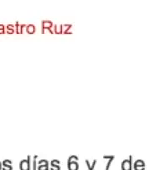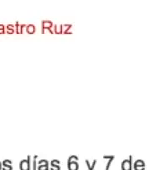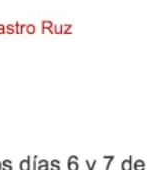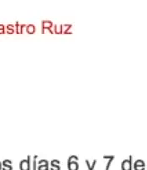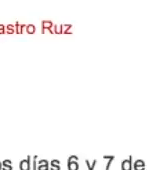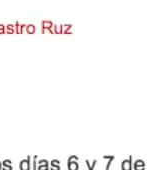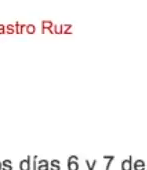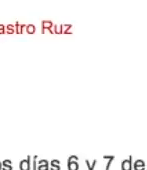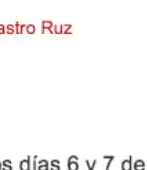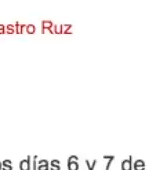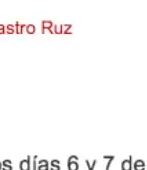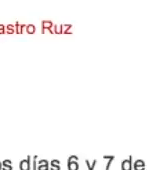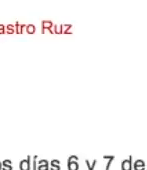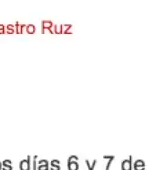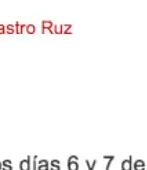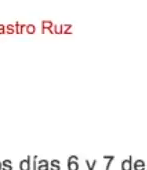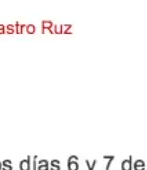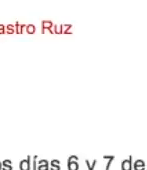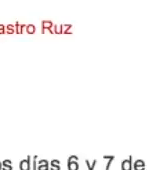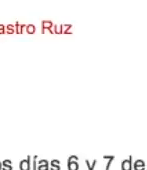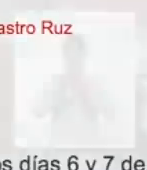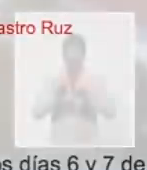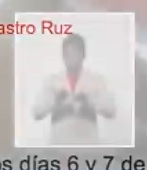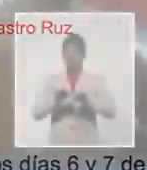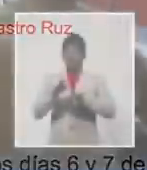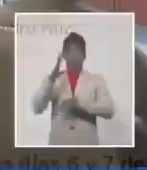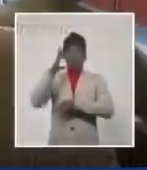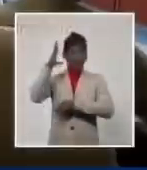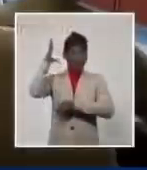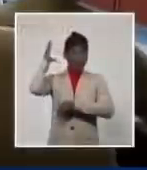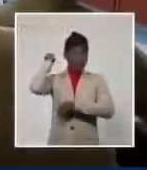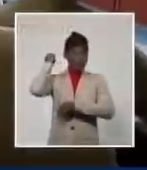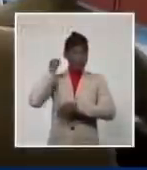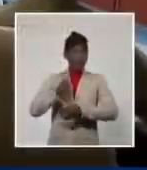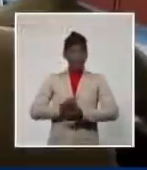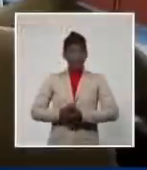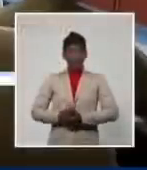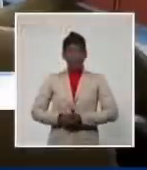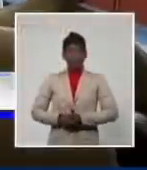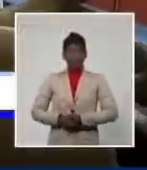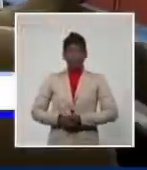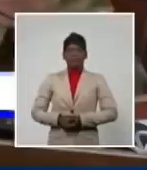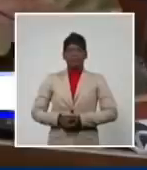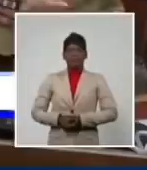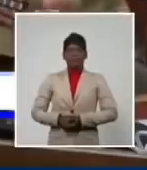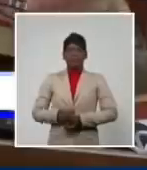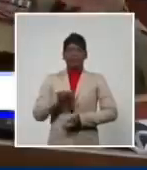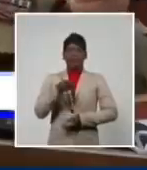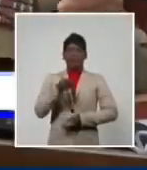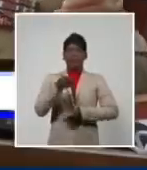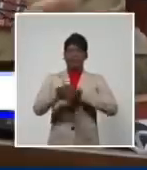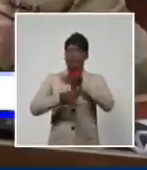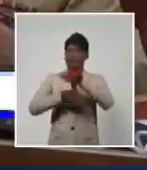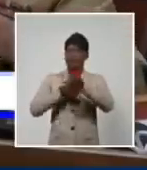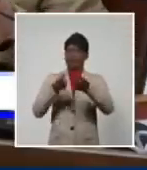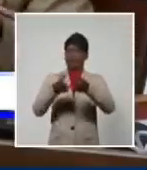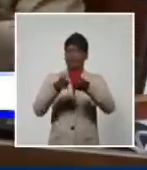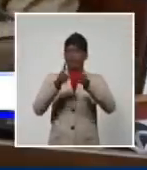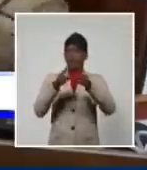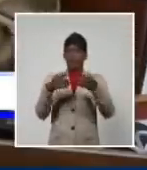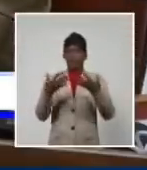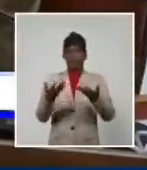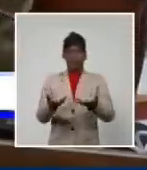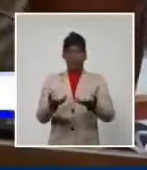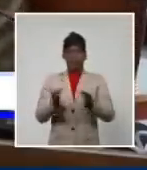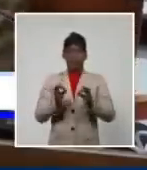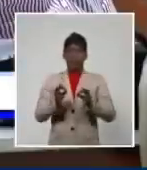de la Televisión Cubana pone estas imágenes para que usted vea allí a este hombre